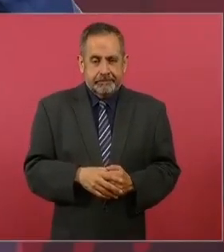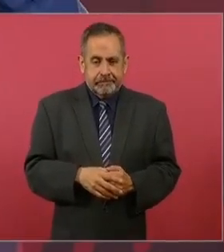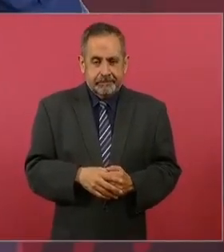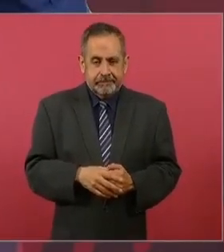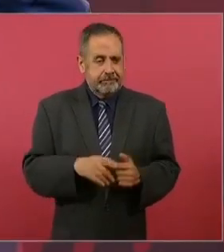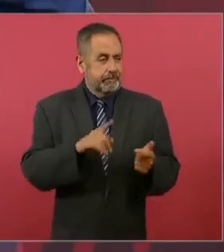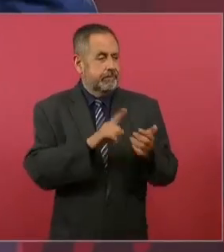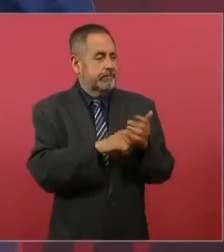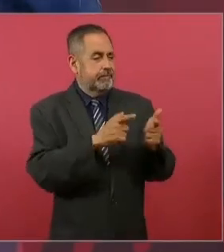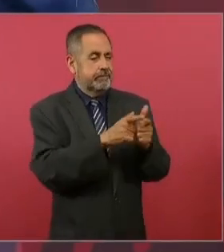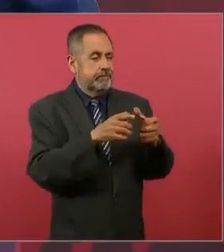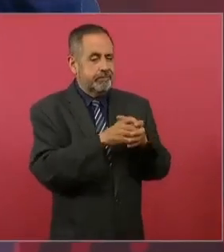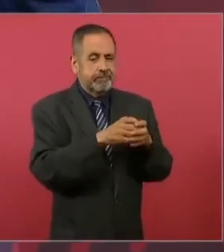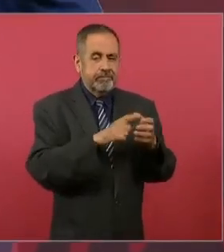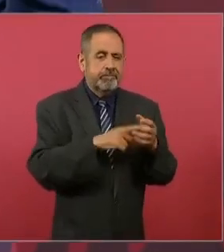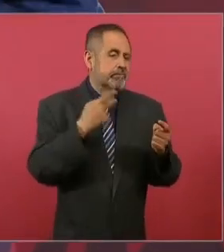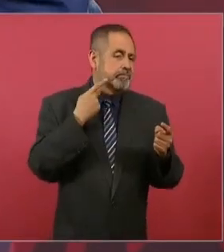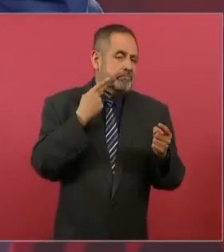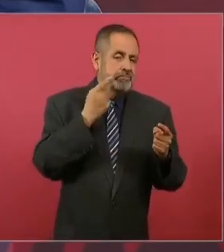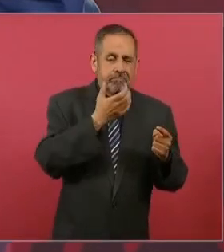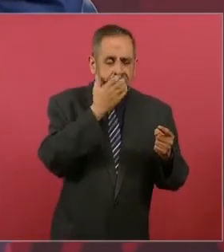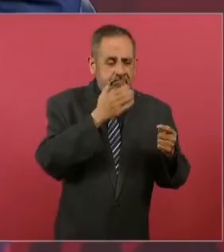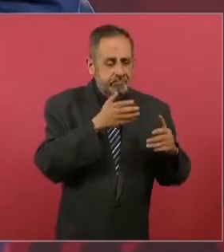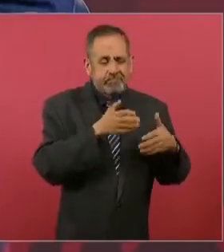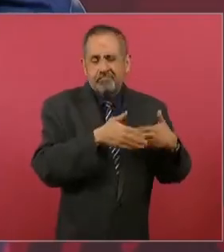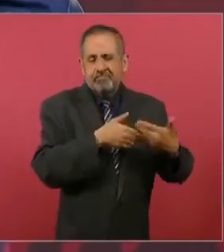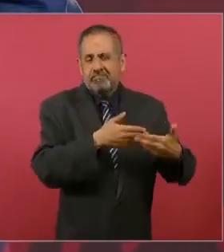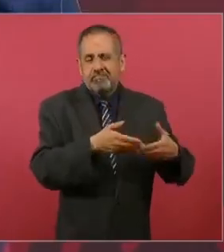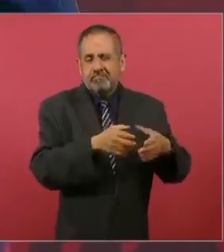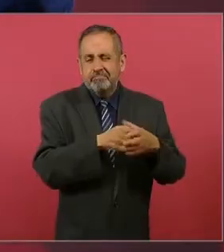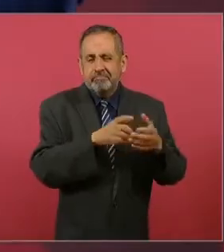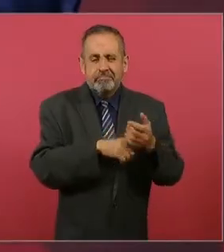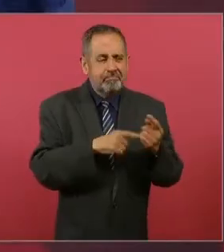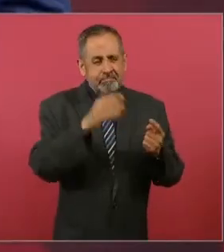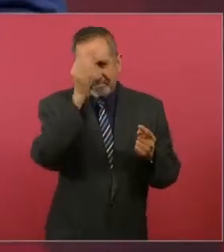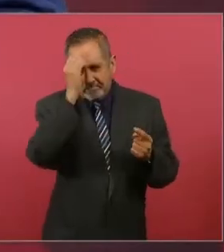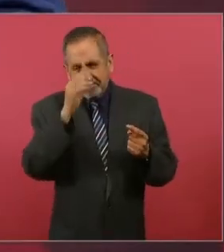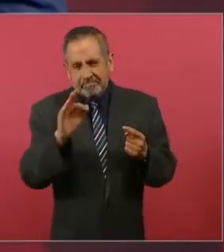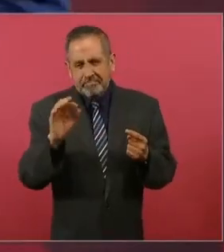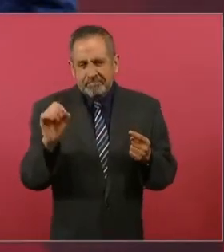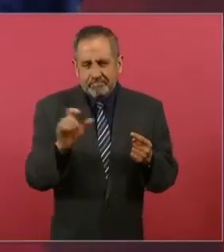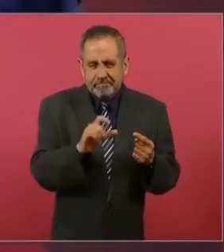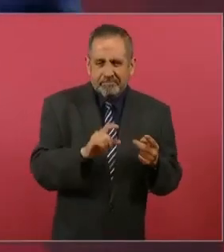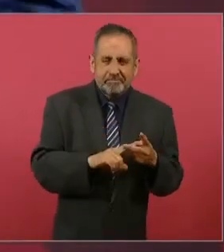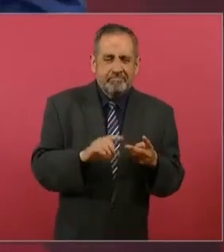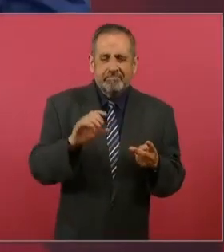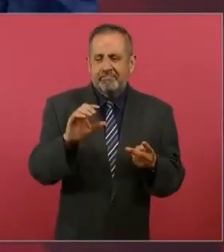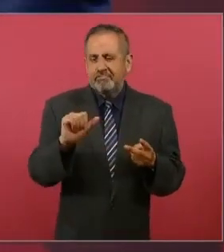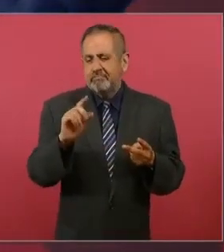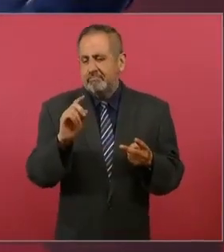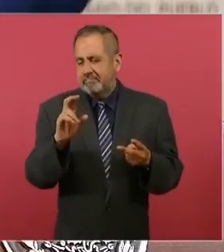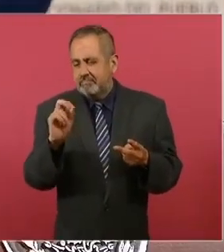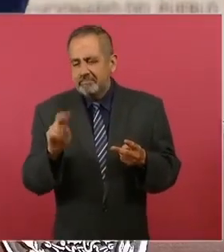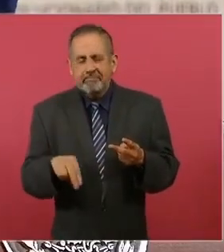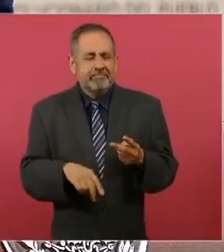a la cúpula política, ¿no?, del conservadurismo. ¿Qué opina Fox, ¿no?, qué opina Calderón, qué